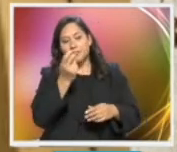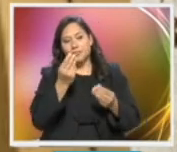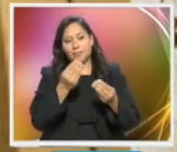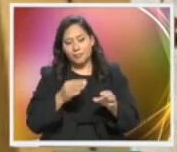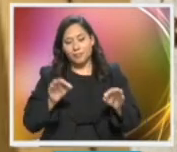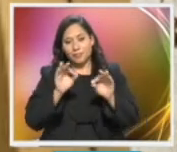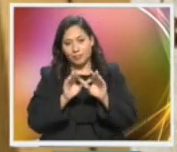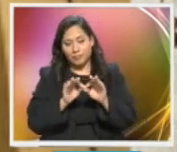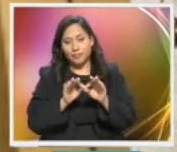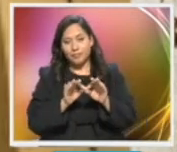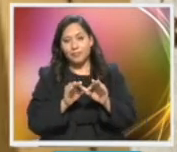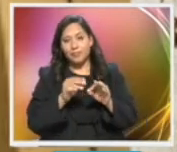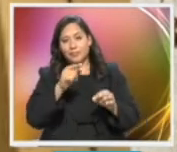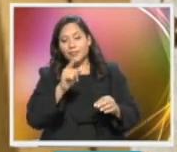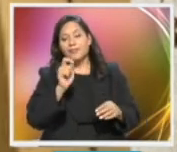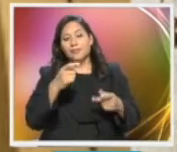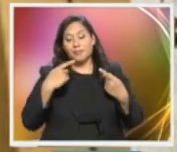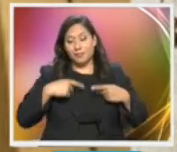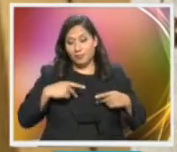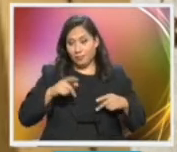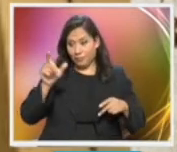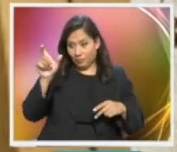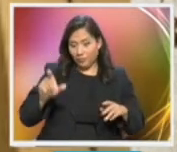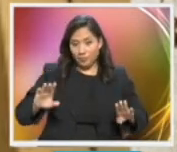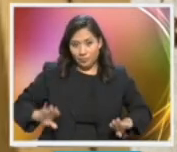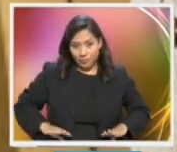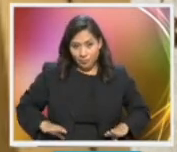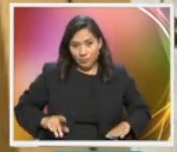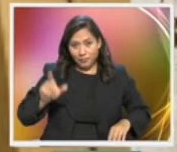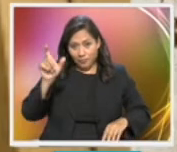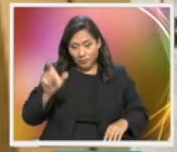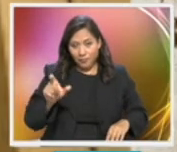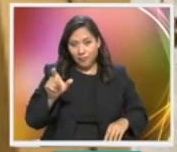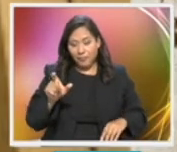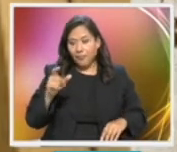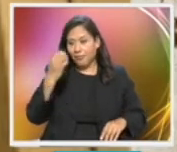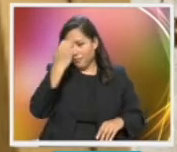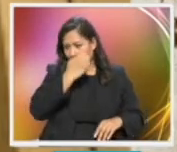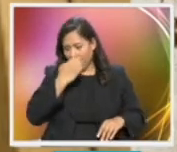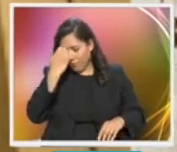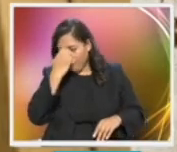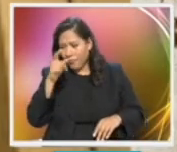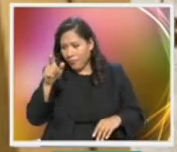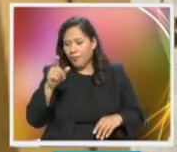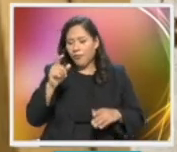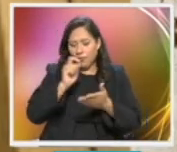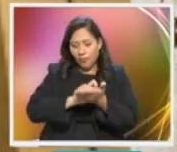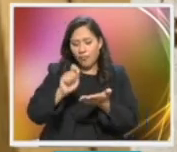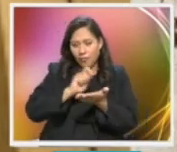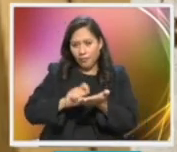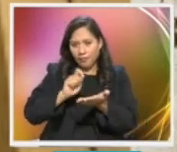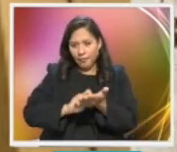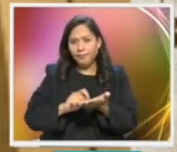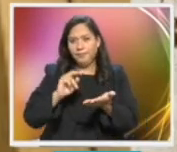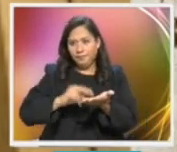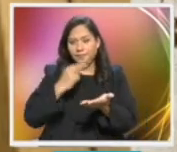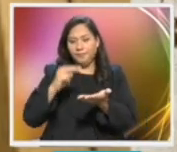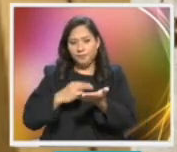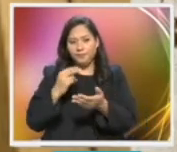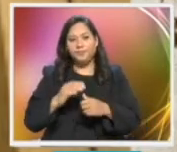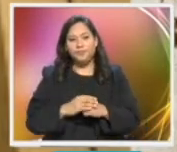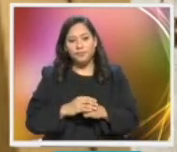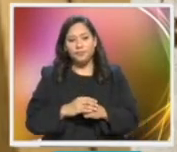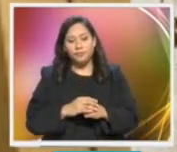importante, en este caso, que esta personalidad está completamente evidenciada en su escritura y en las firmas y en